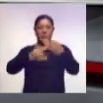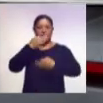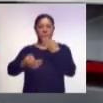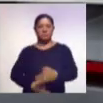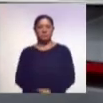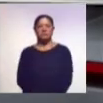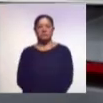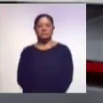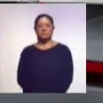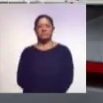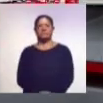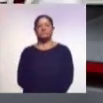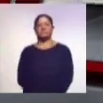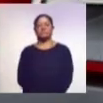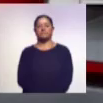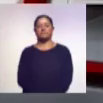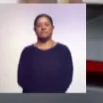las noticias.